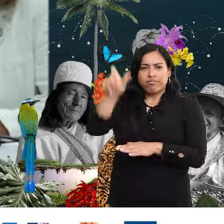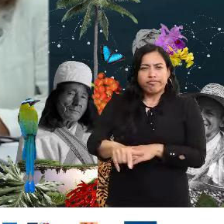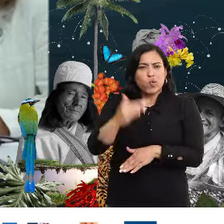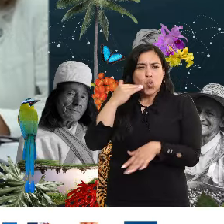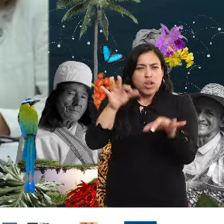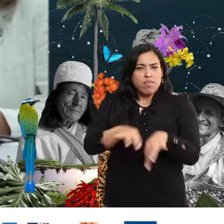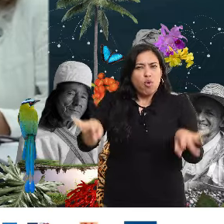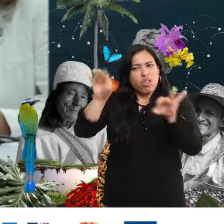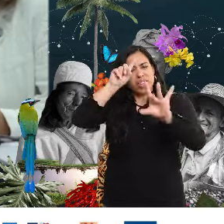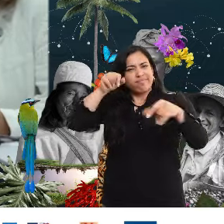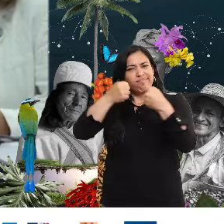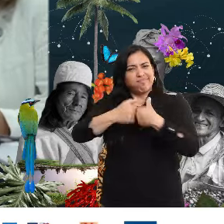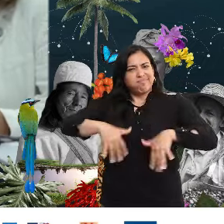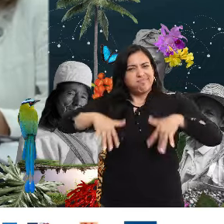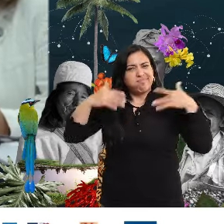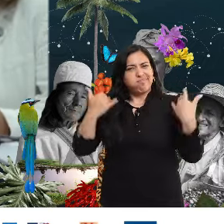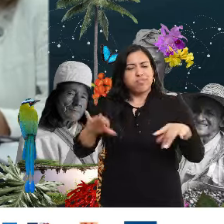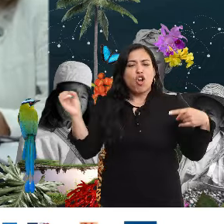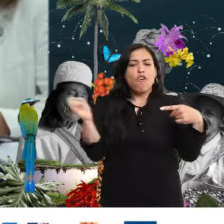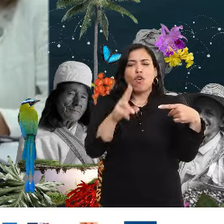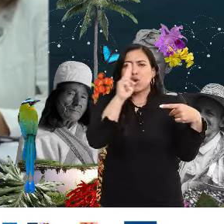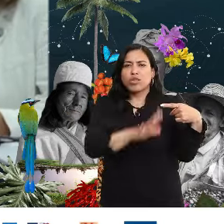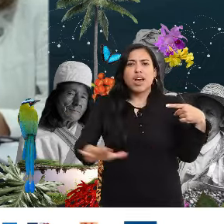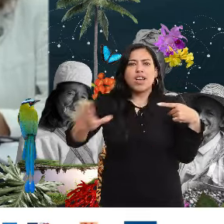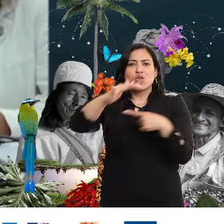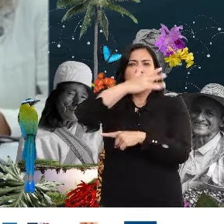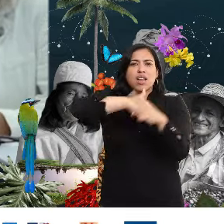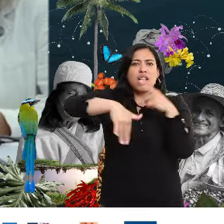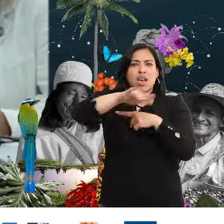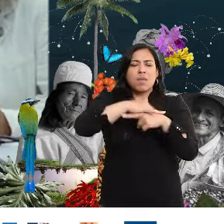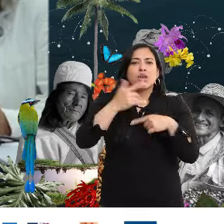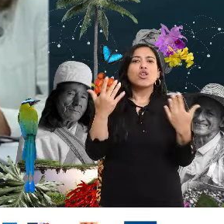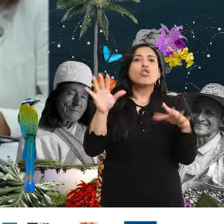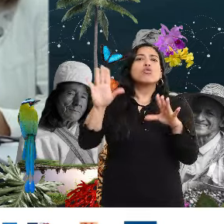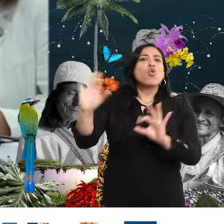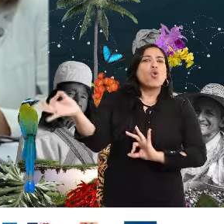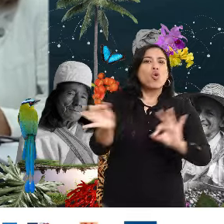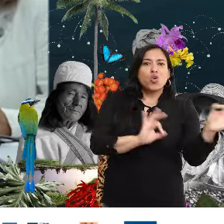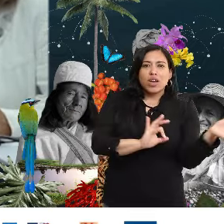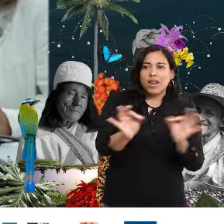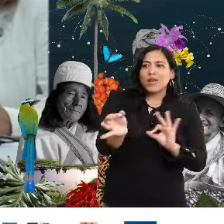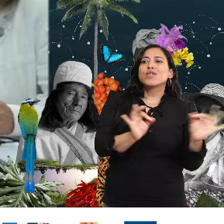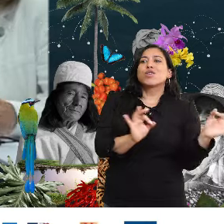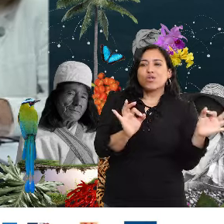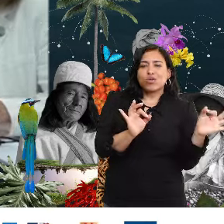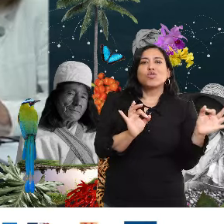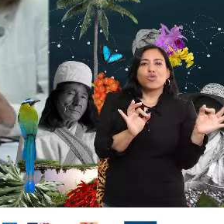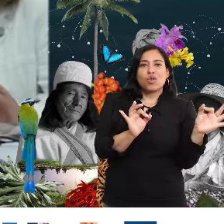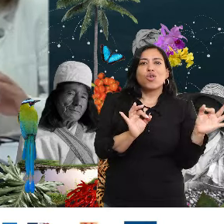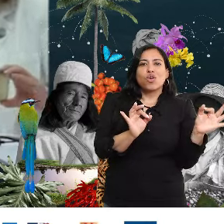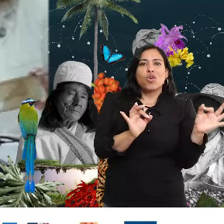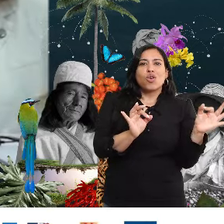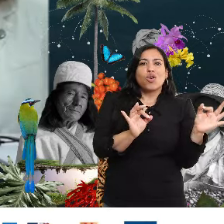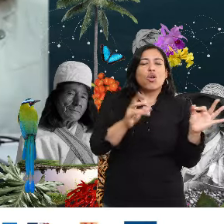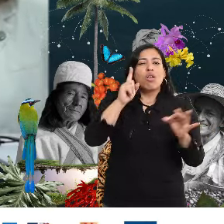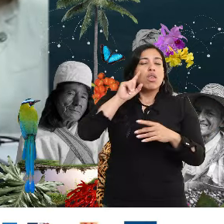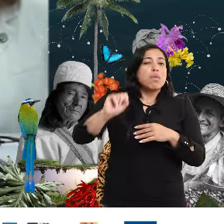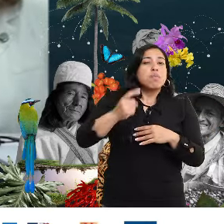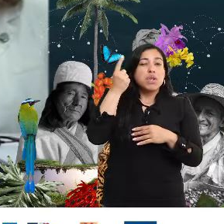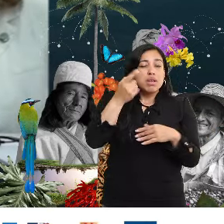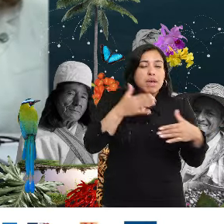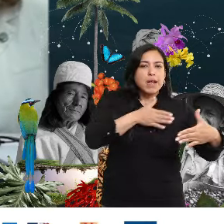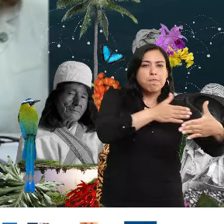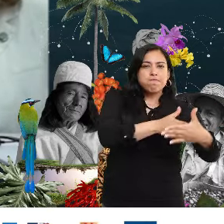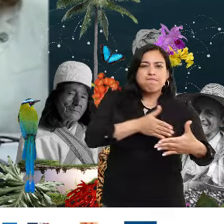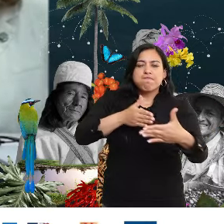aliada con el Foro Nacional Ambiental en la organización, en toda su organización. Jimena Barrera justamente ha